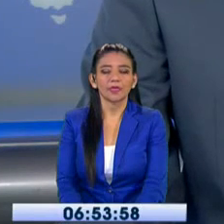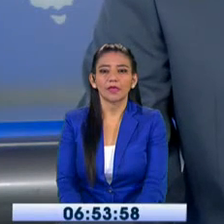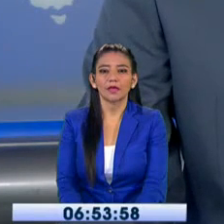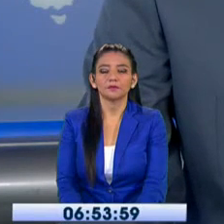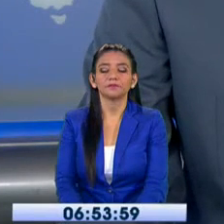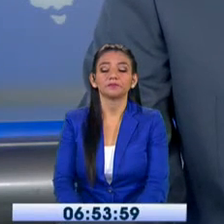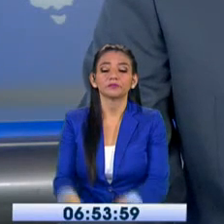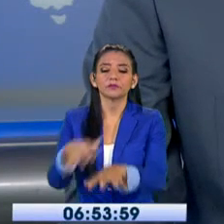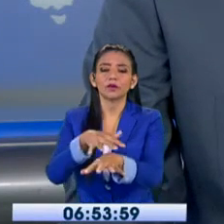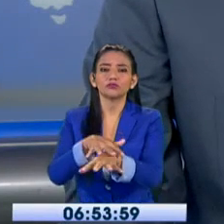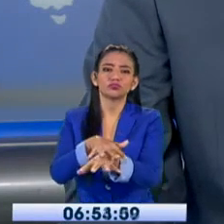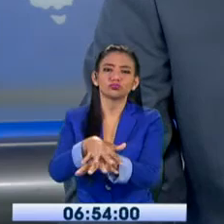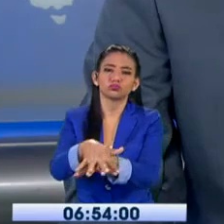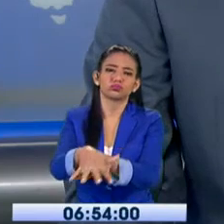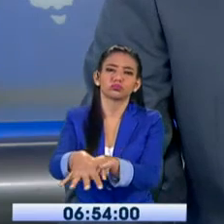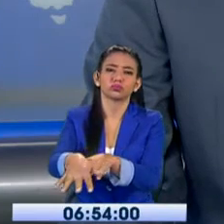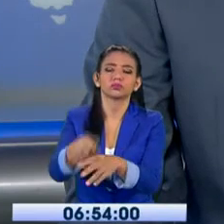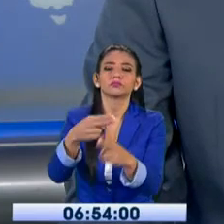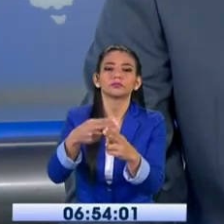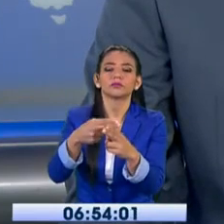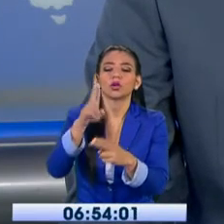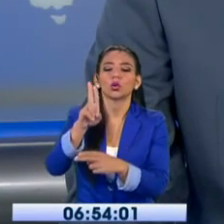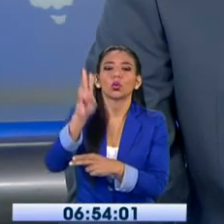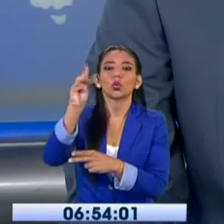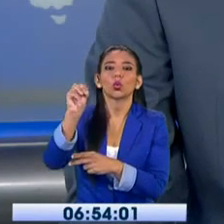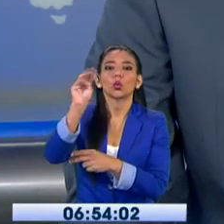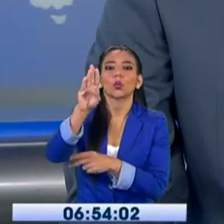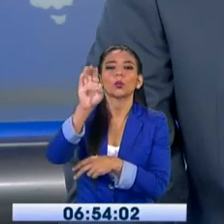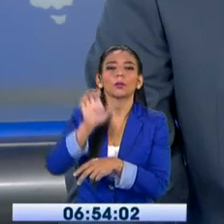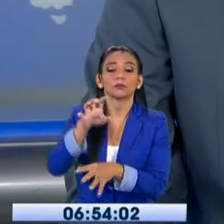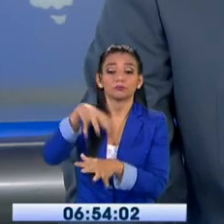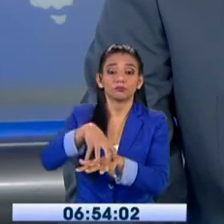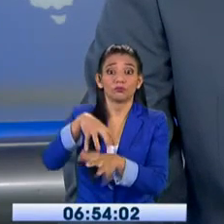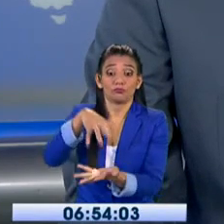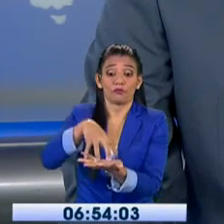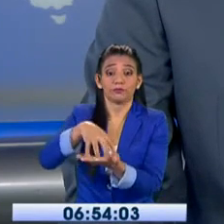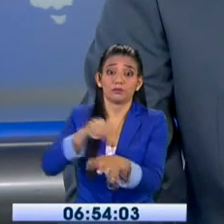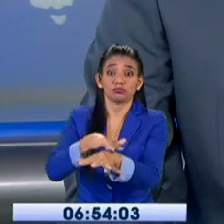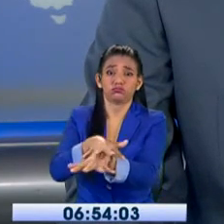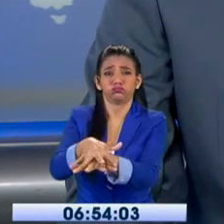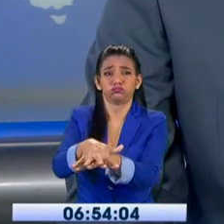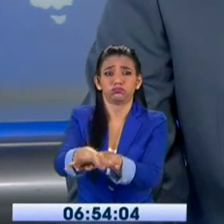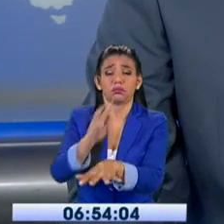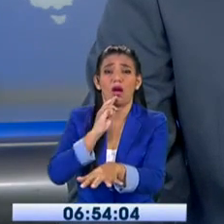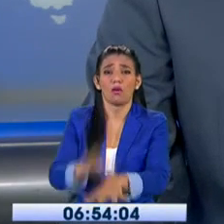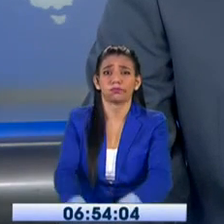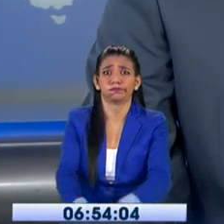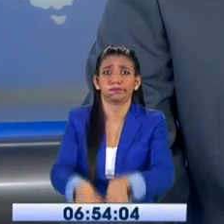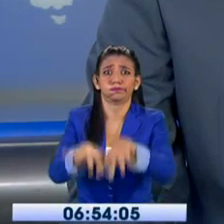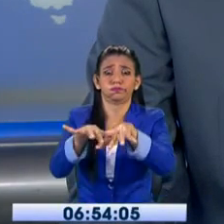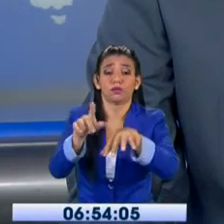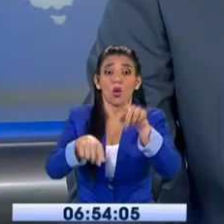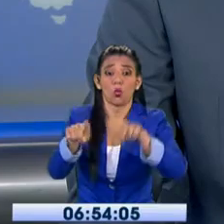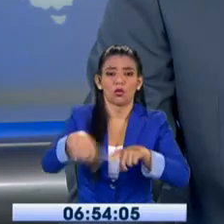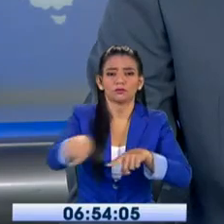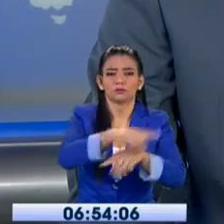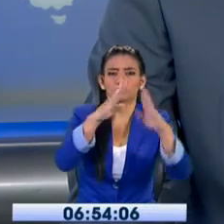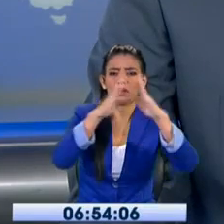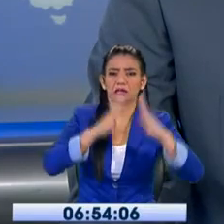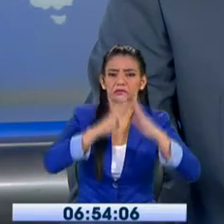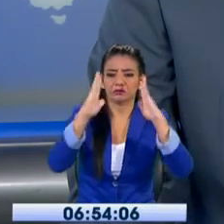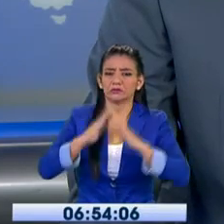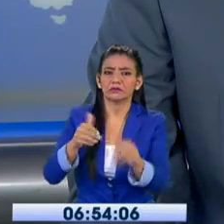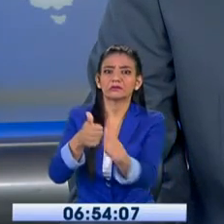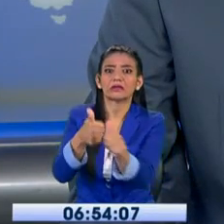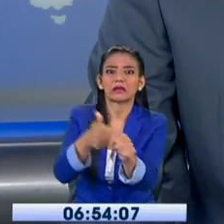El río Umbe en el cantón Quinsaloma de la provincia de Los Ríos se desbordó y causó preocupación a los habitantes de algunos recintos debido a las inundaciones